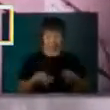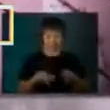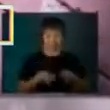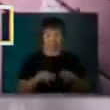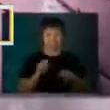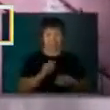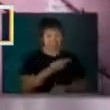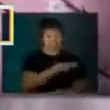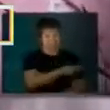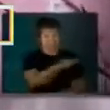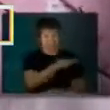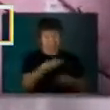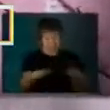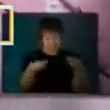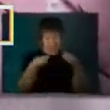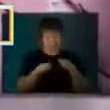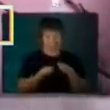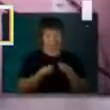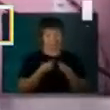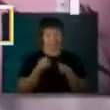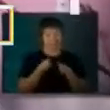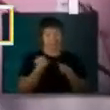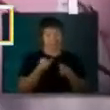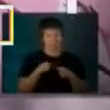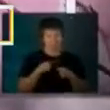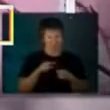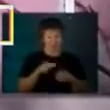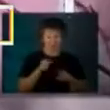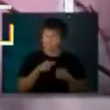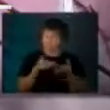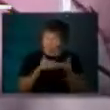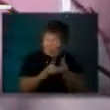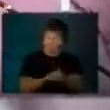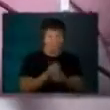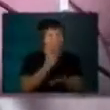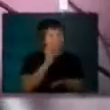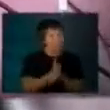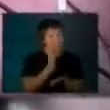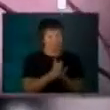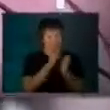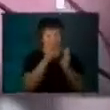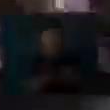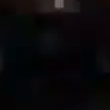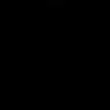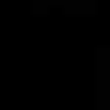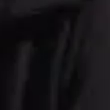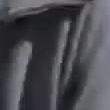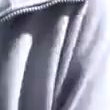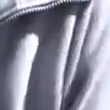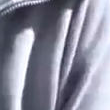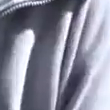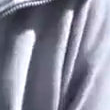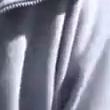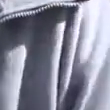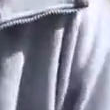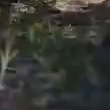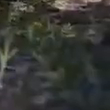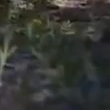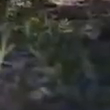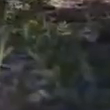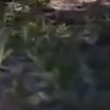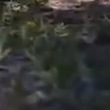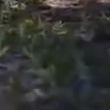que se me ha confiado y a guardar y defender la Constitución de la República. Yo vivo como vivía